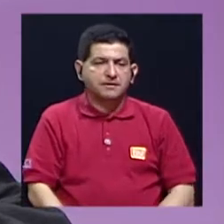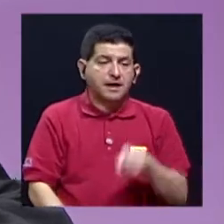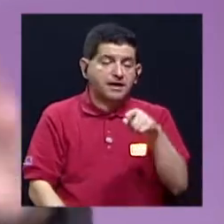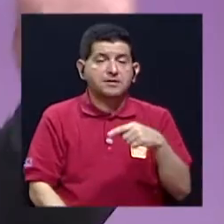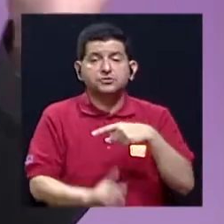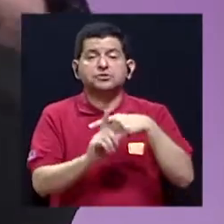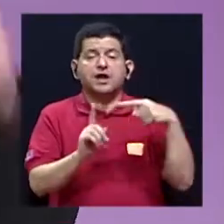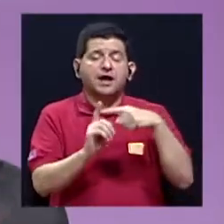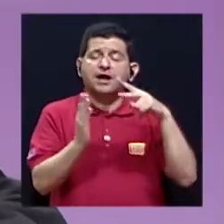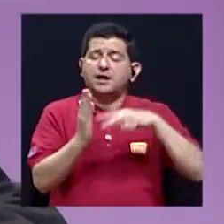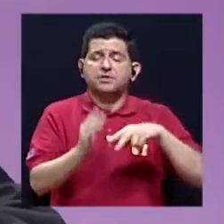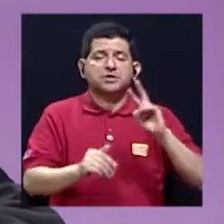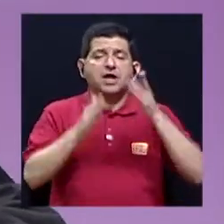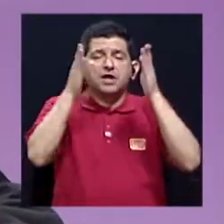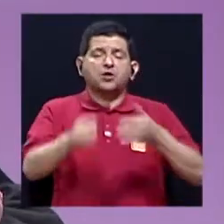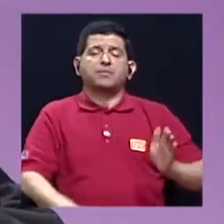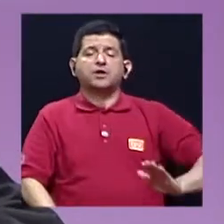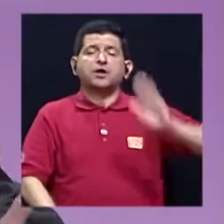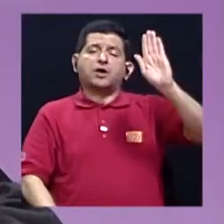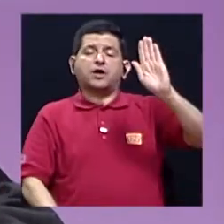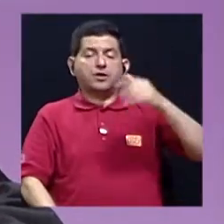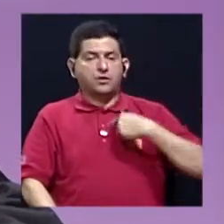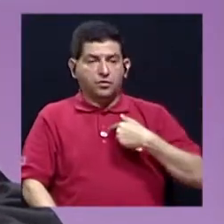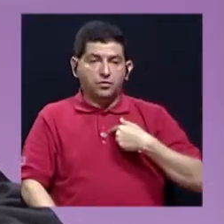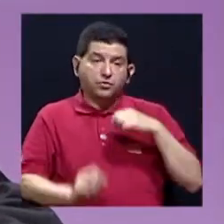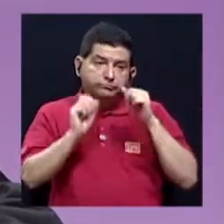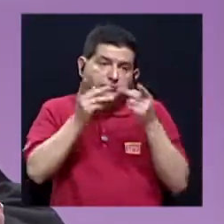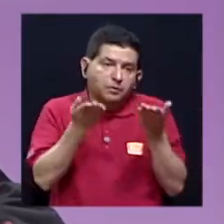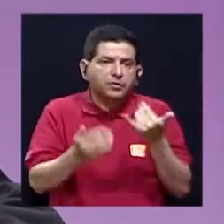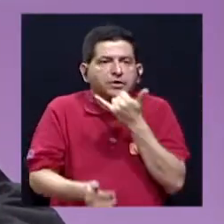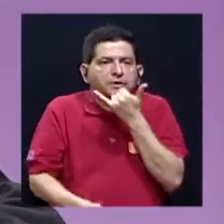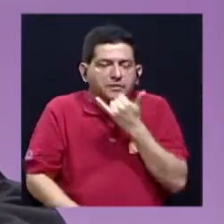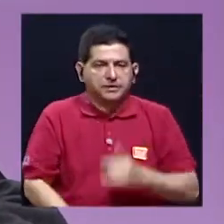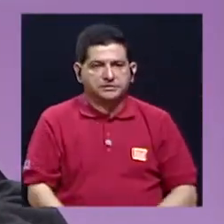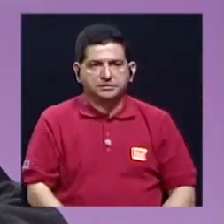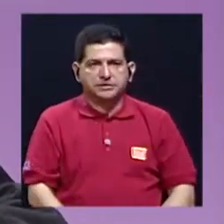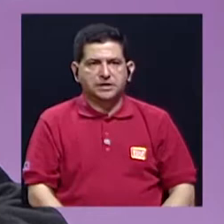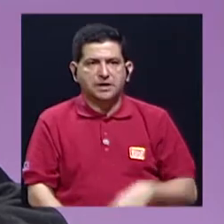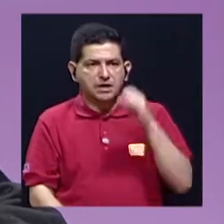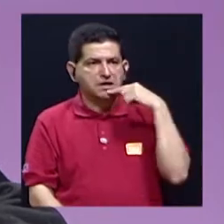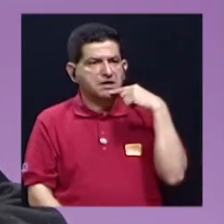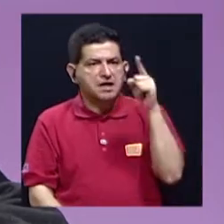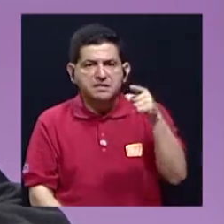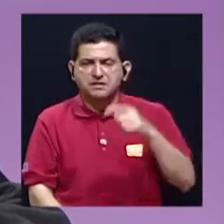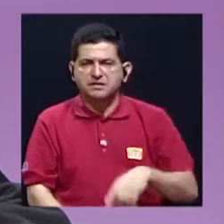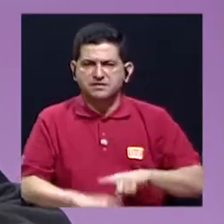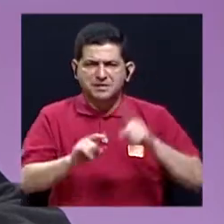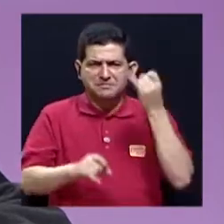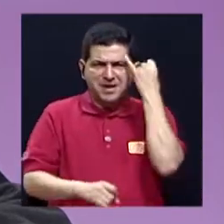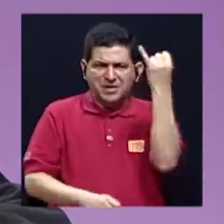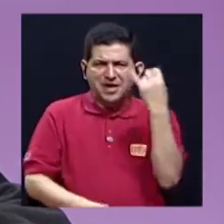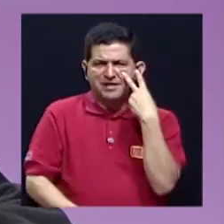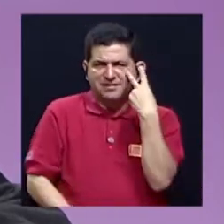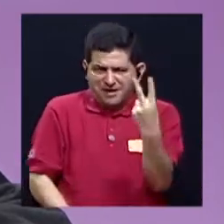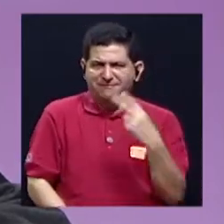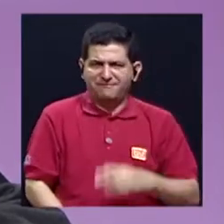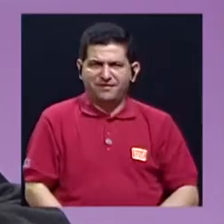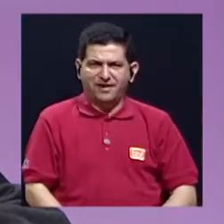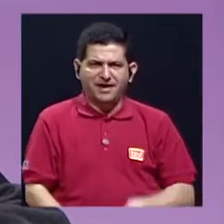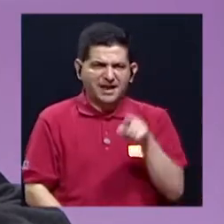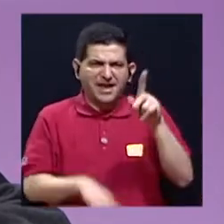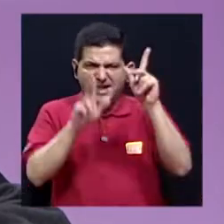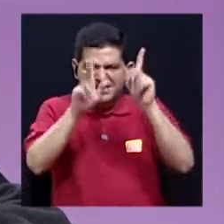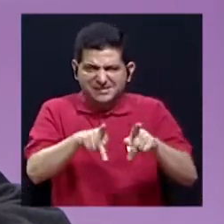por la mitad y por allá un compañero levantó la mano y uno ya y le da la palabra, ¿qué pasó? Y entonces termina de decir, pero la intención es que vean que es